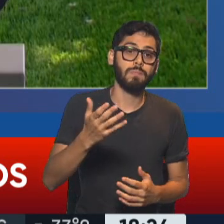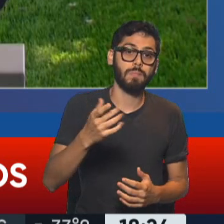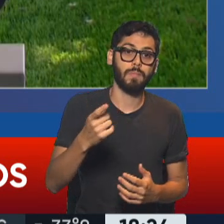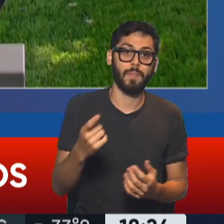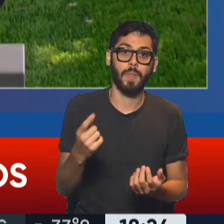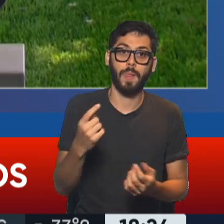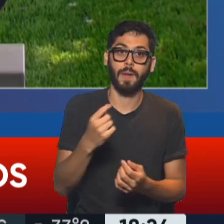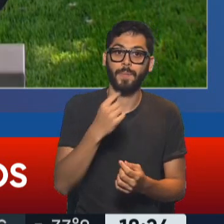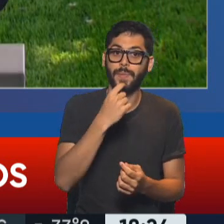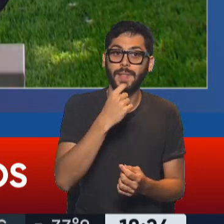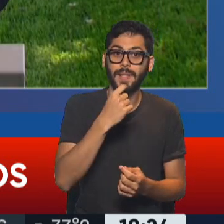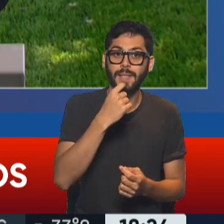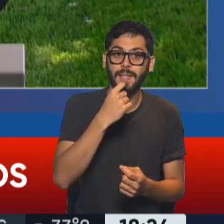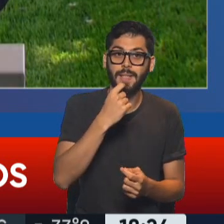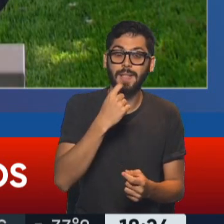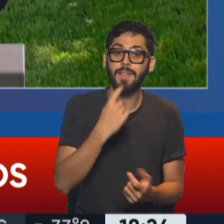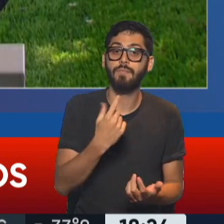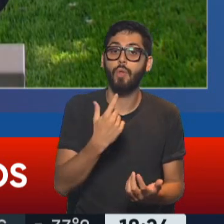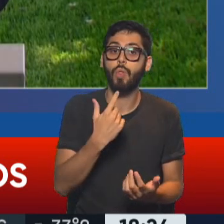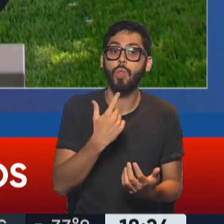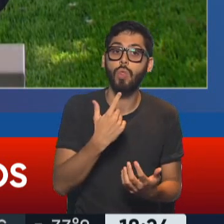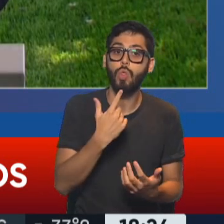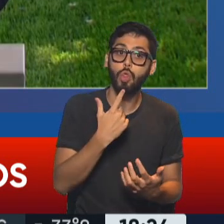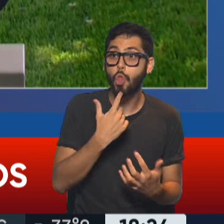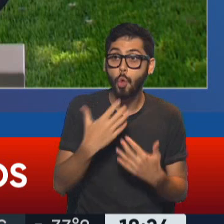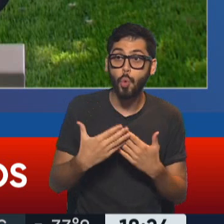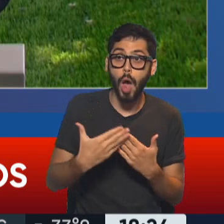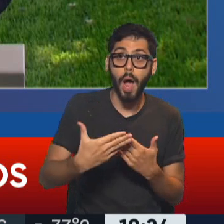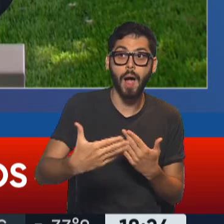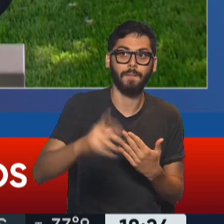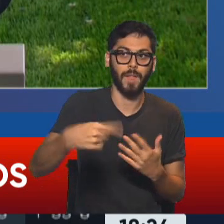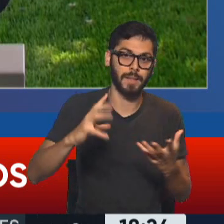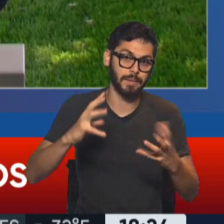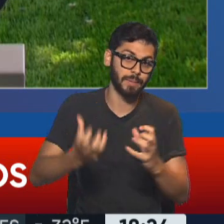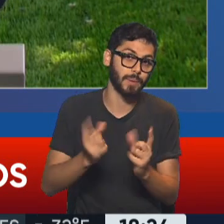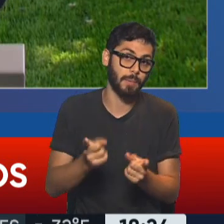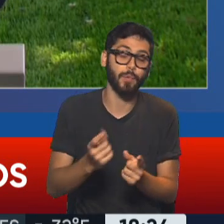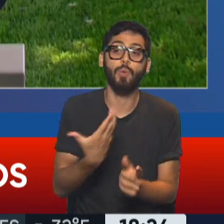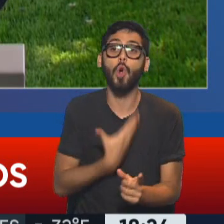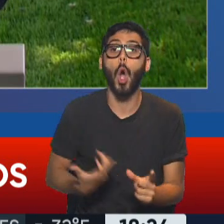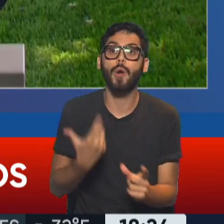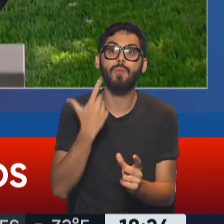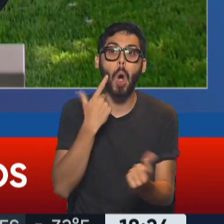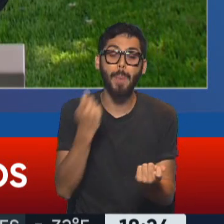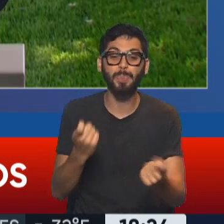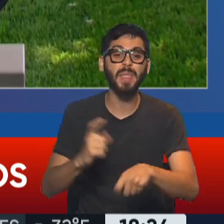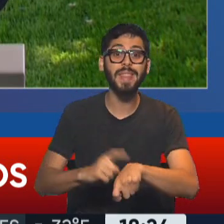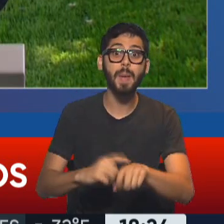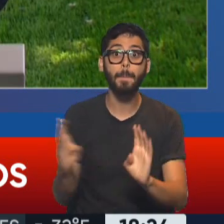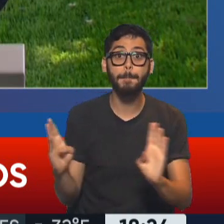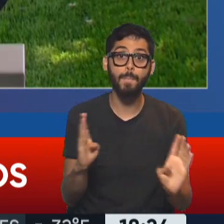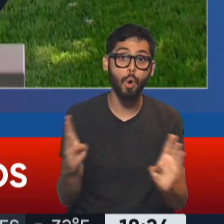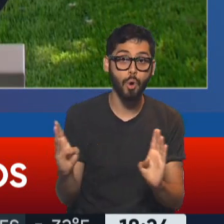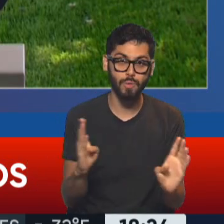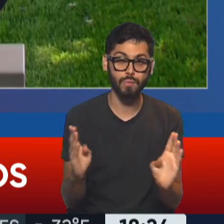la economía si esto se prolonga. También el gobierno jugaba con ese timing, digamos, de tener que resolver un